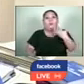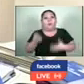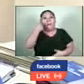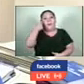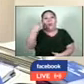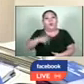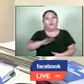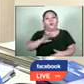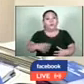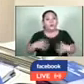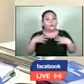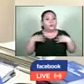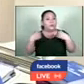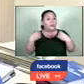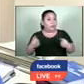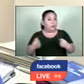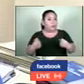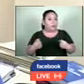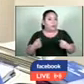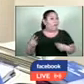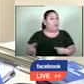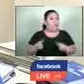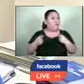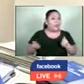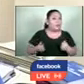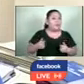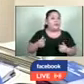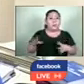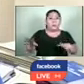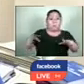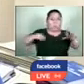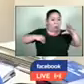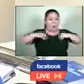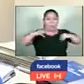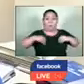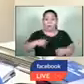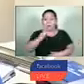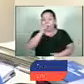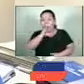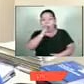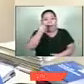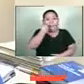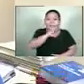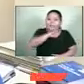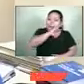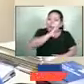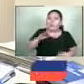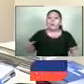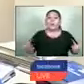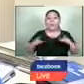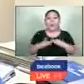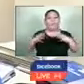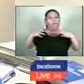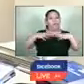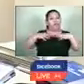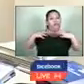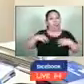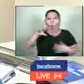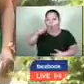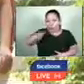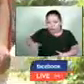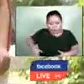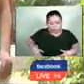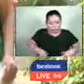salud porque son pacientes propensos a otras enfermedades, a otras complicaciones, aunados no solo de los pulmones, sino que también de otros